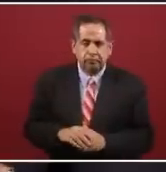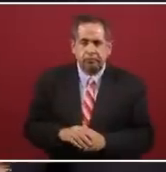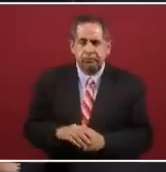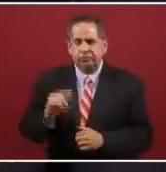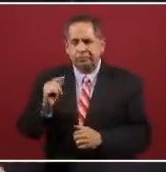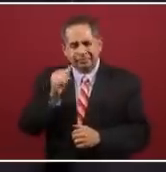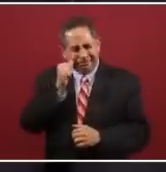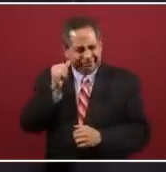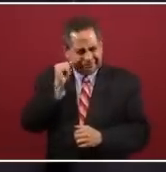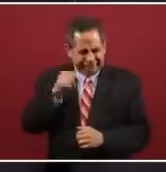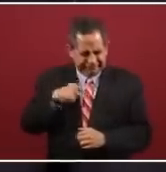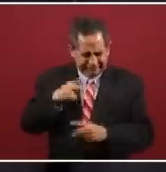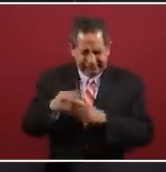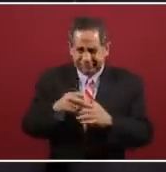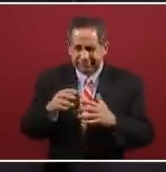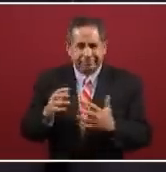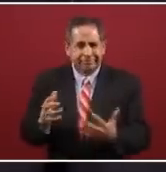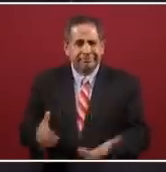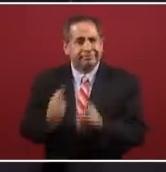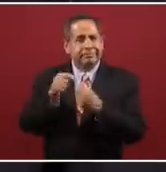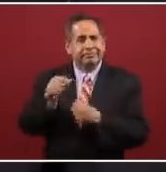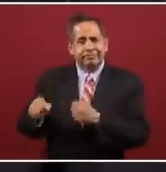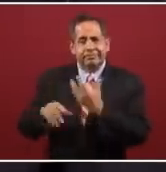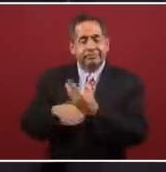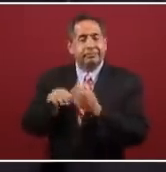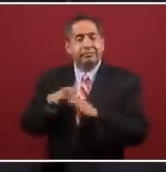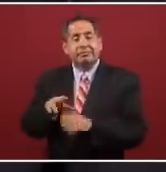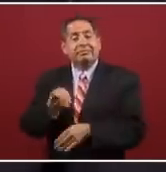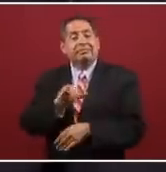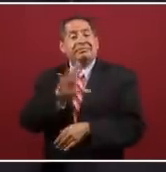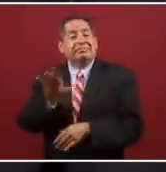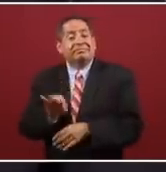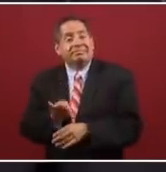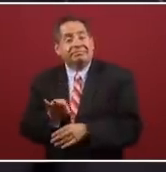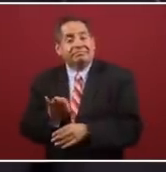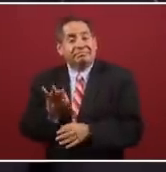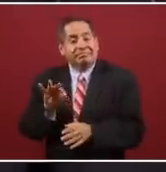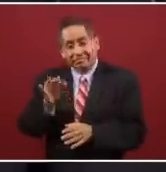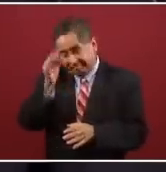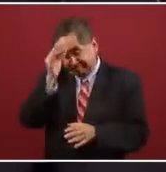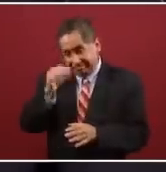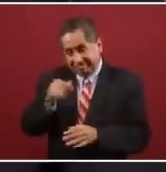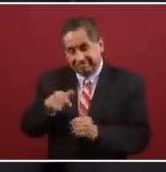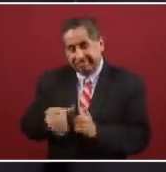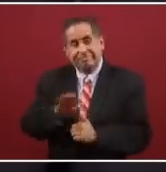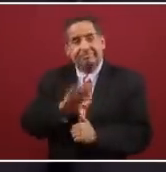Rescatamos ayer migrantes que estaban a punto de fallecer